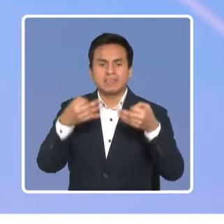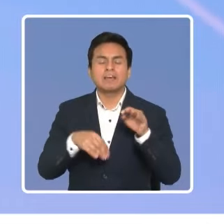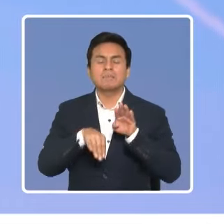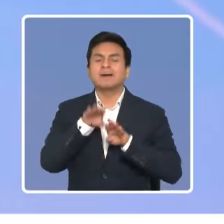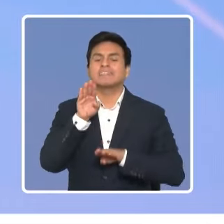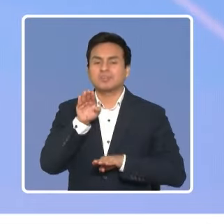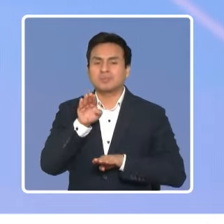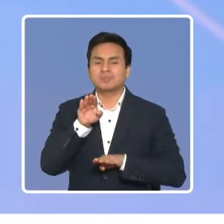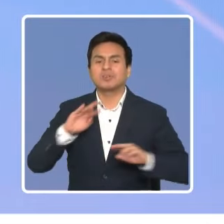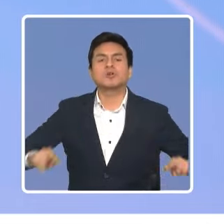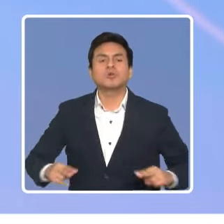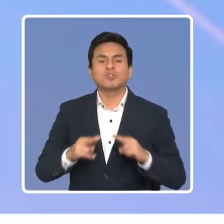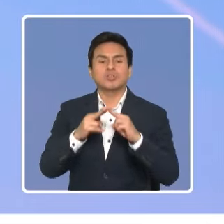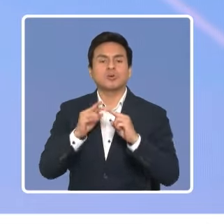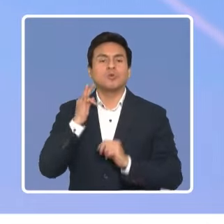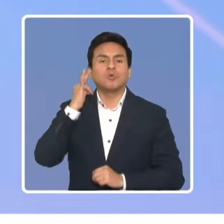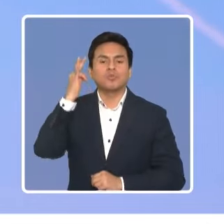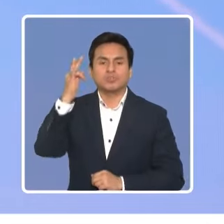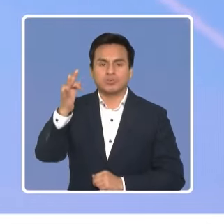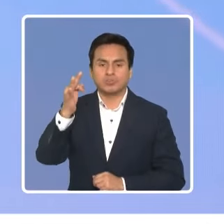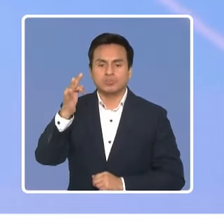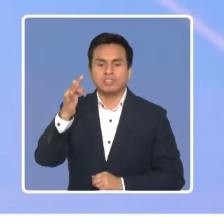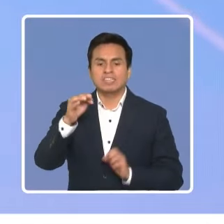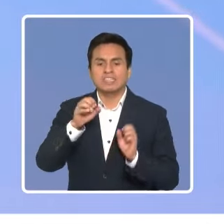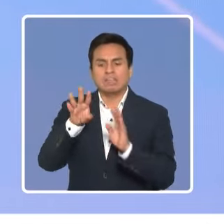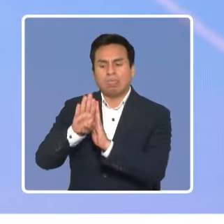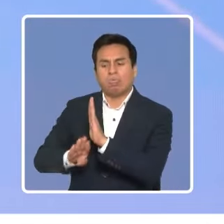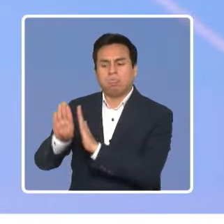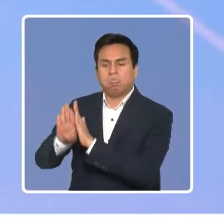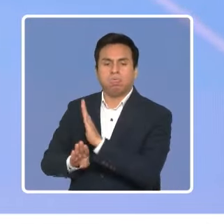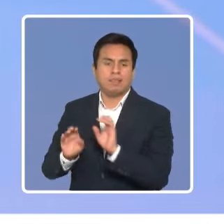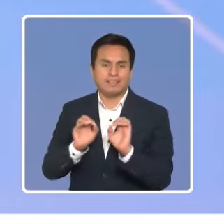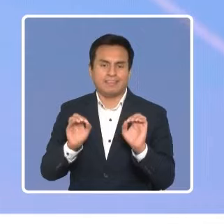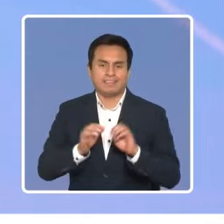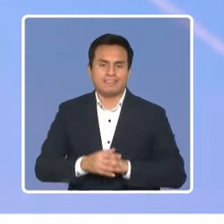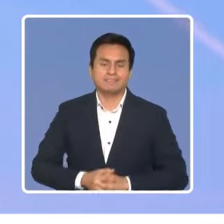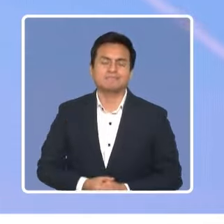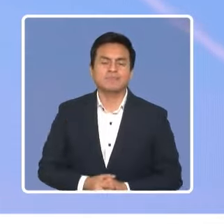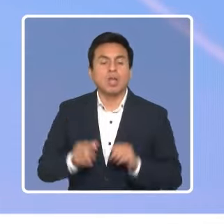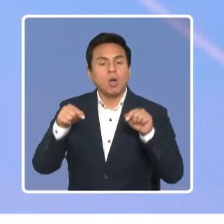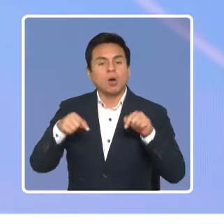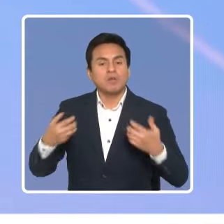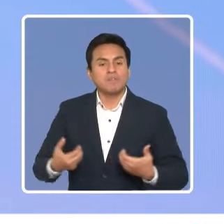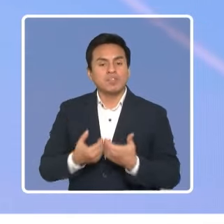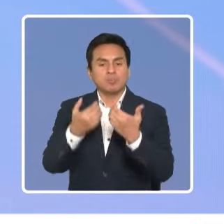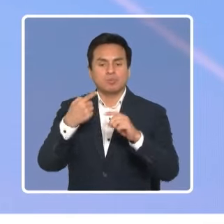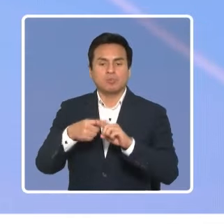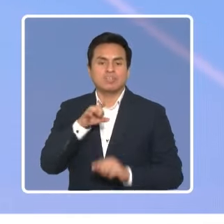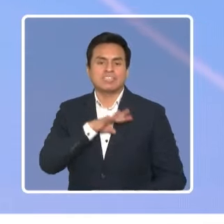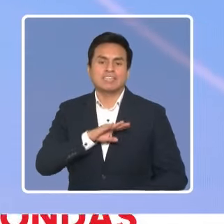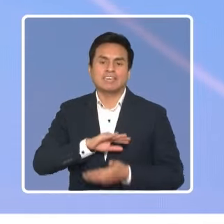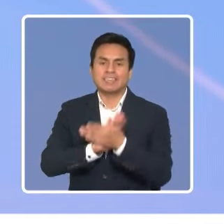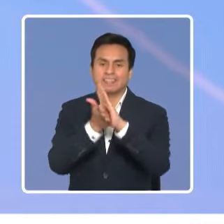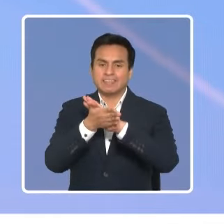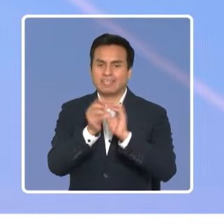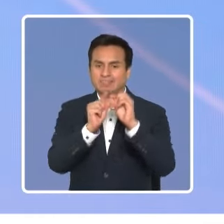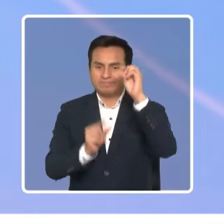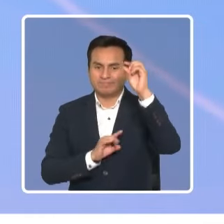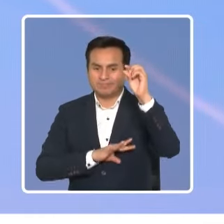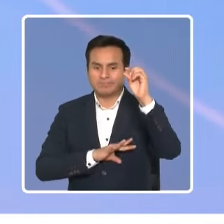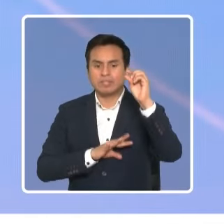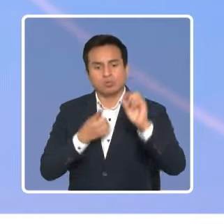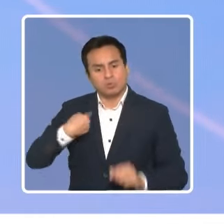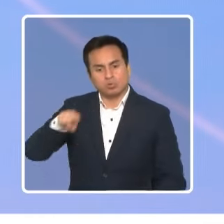seguro para construir un futuro que no deje a nadie atrás. Hoy brindo por Chile entero, por